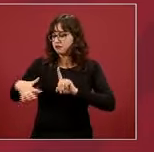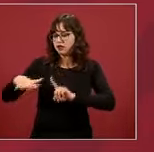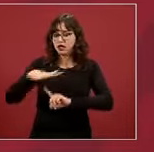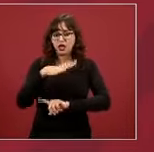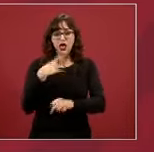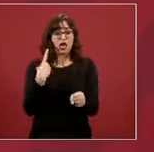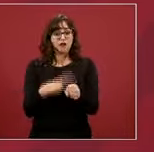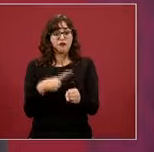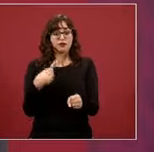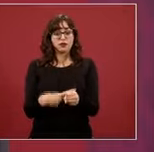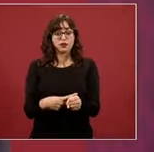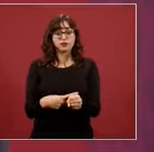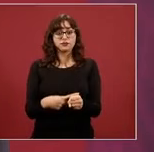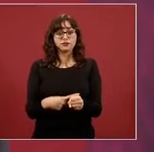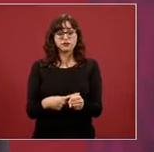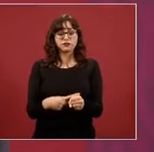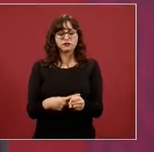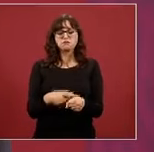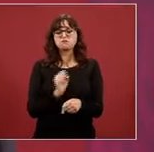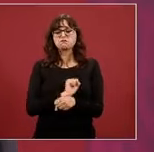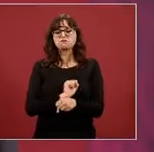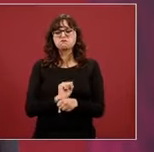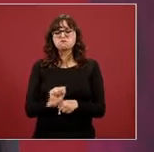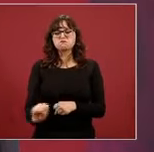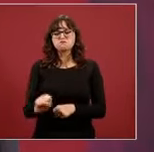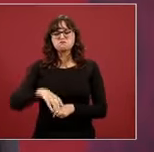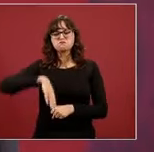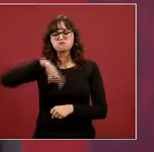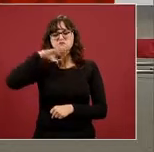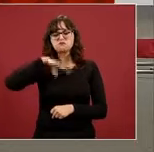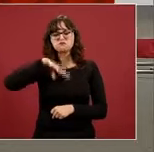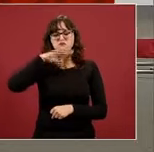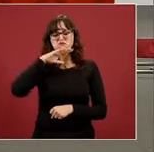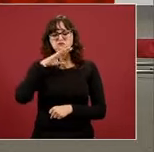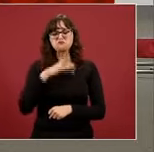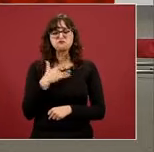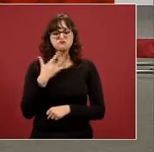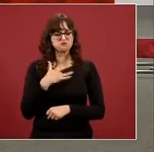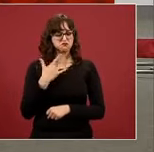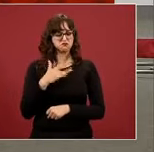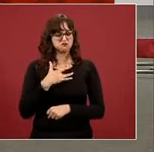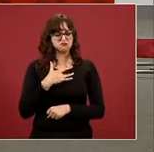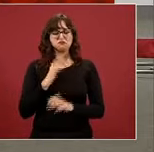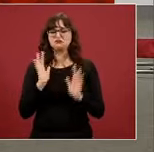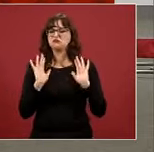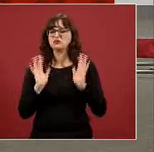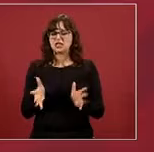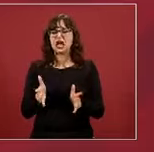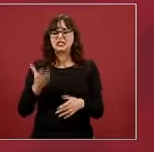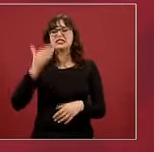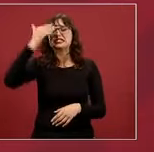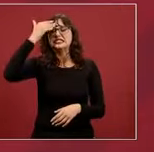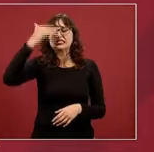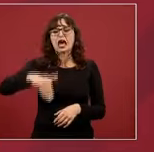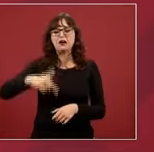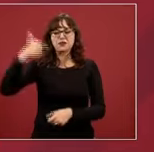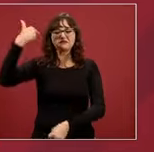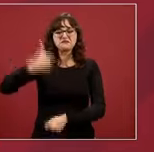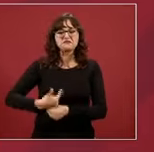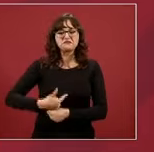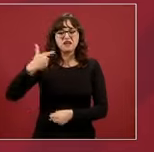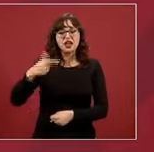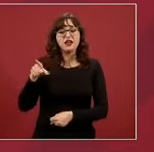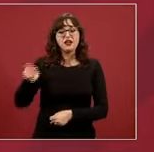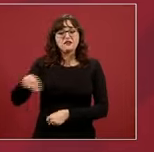una enfermedad que va a ser leve, y esto disminuye la posibilidad de que la persona o los familiares le